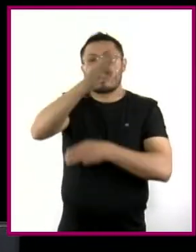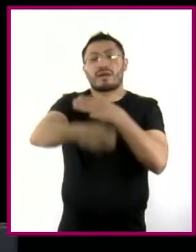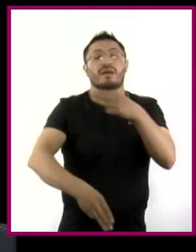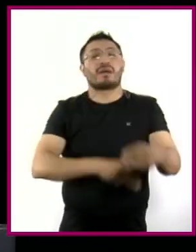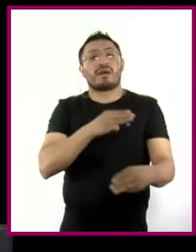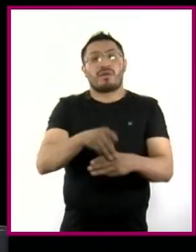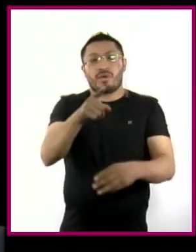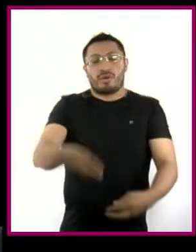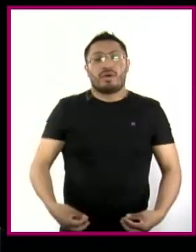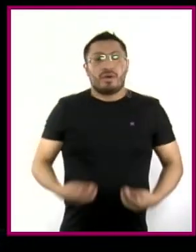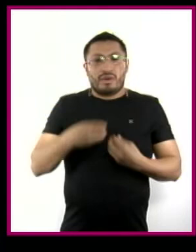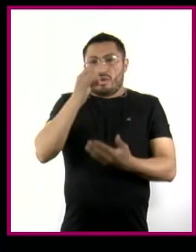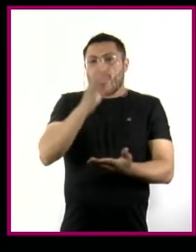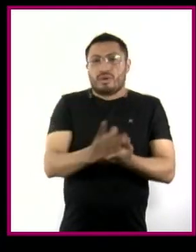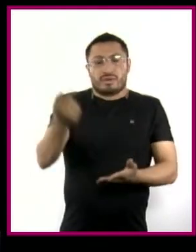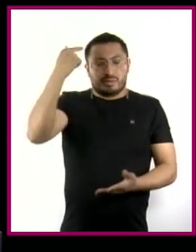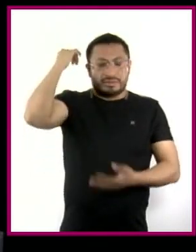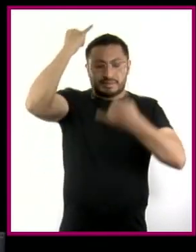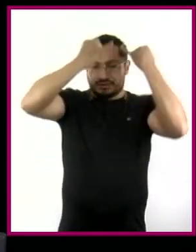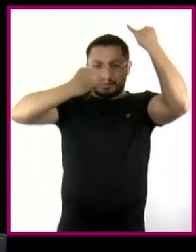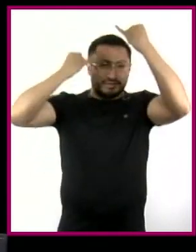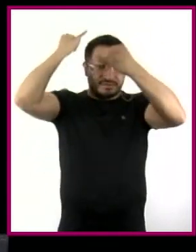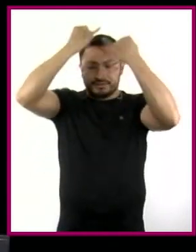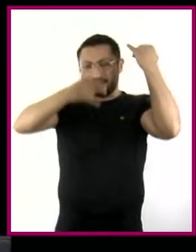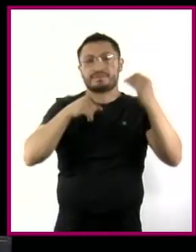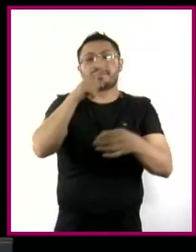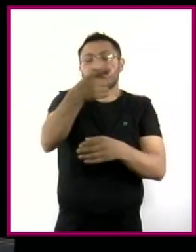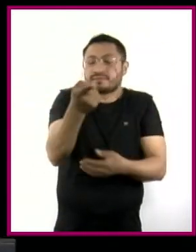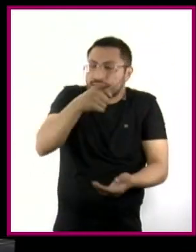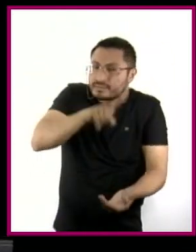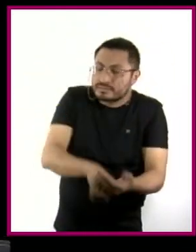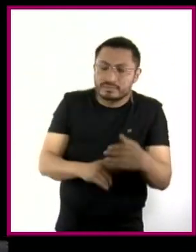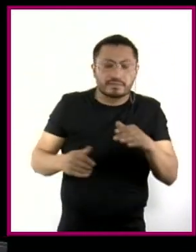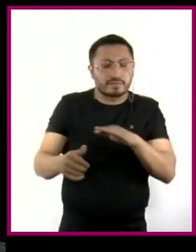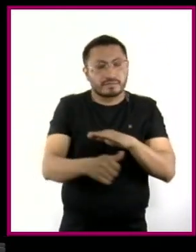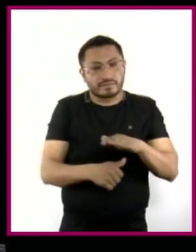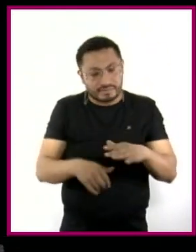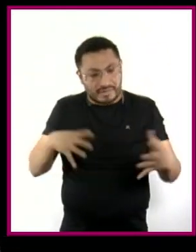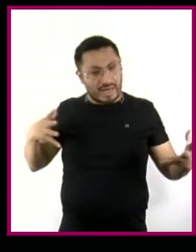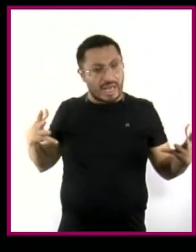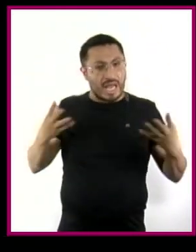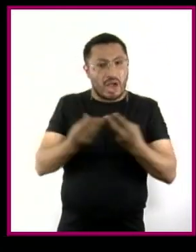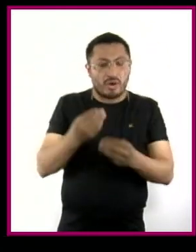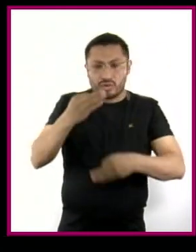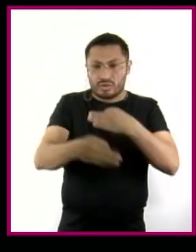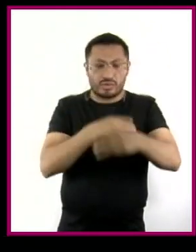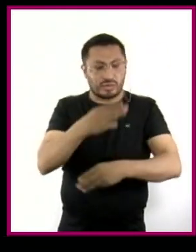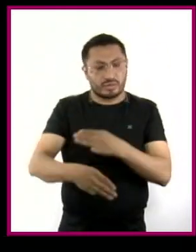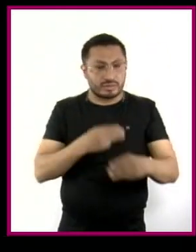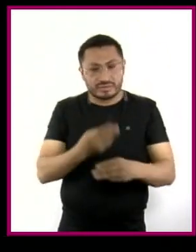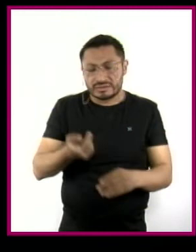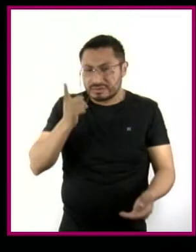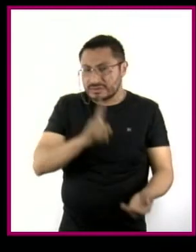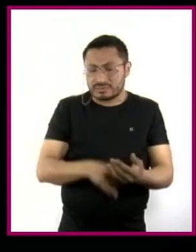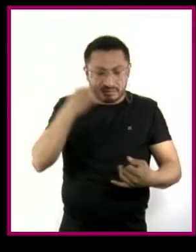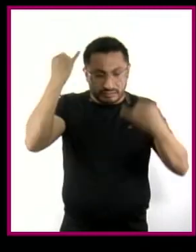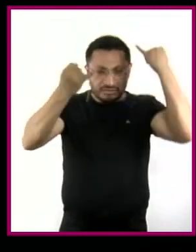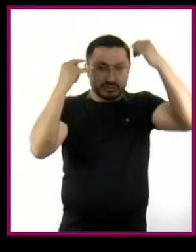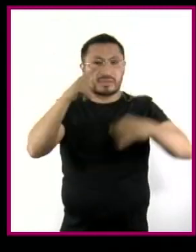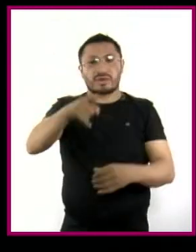que vives es una ilusión colectiva en la que estás junto con el resto de la humanidad, ¿te bastaría estar